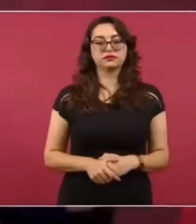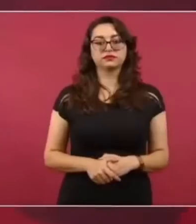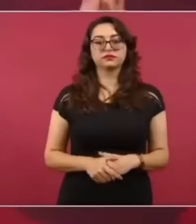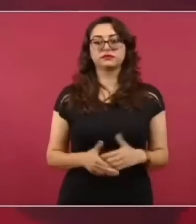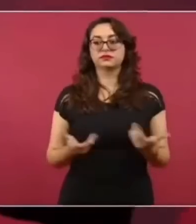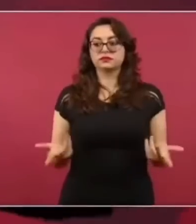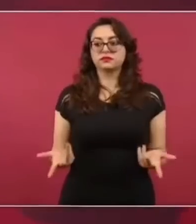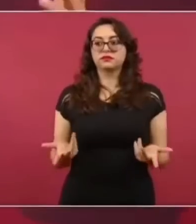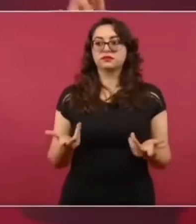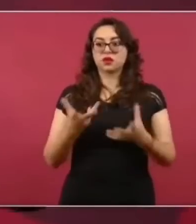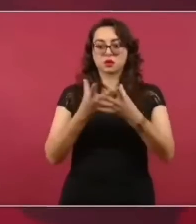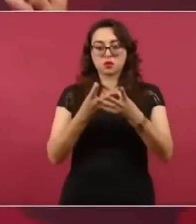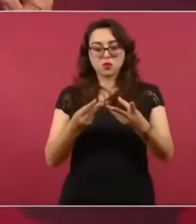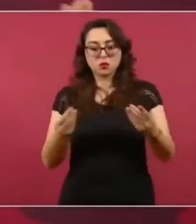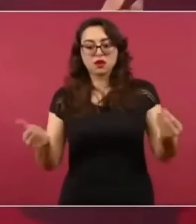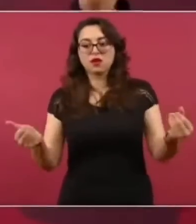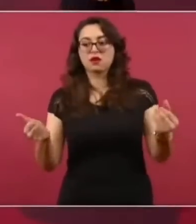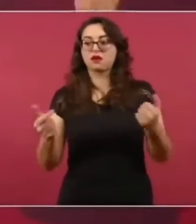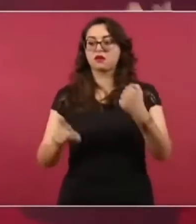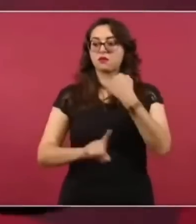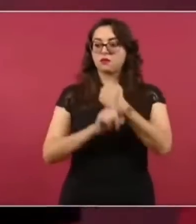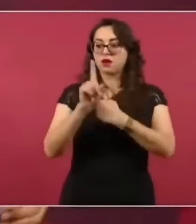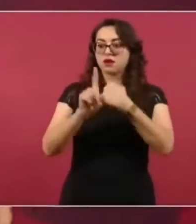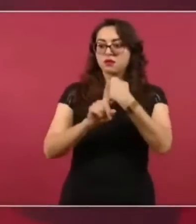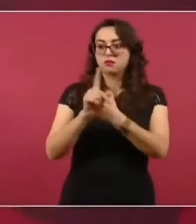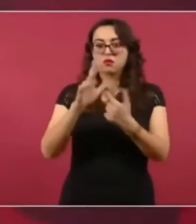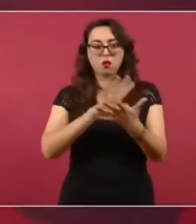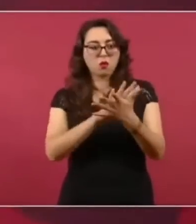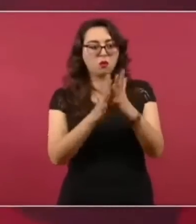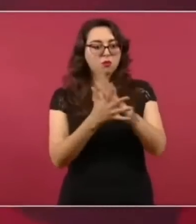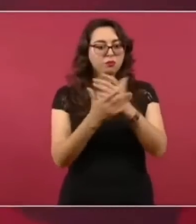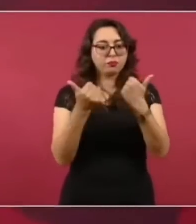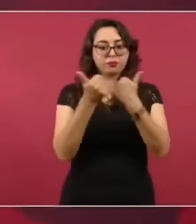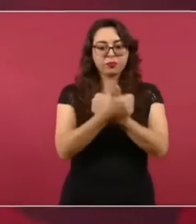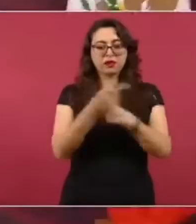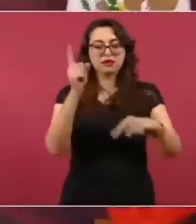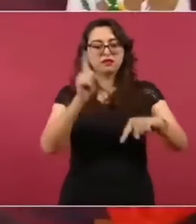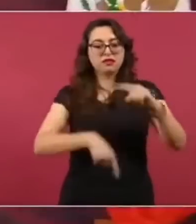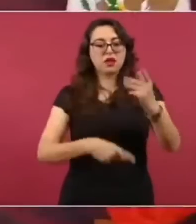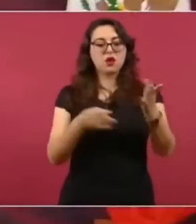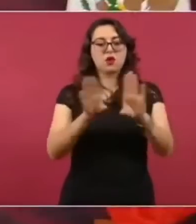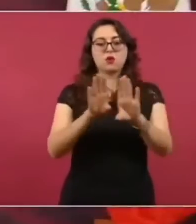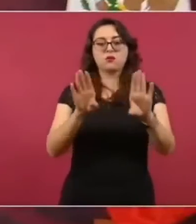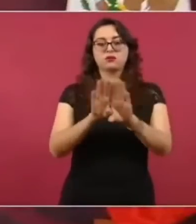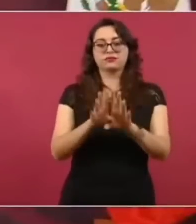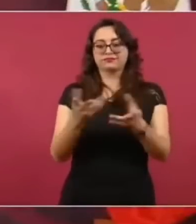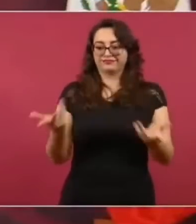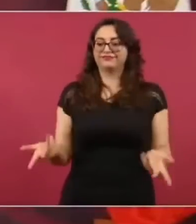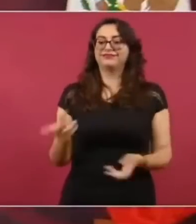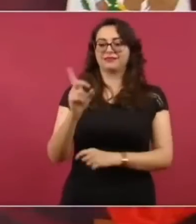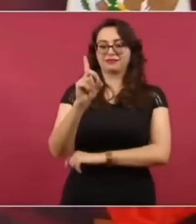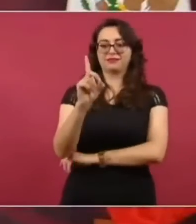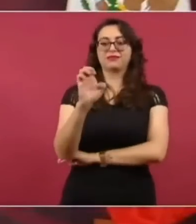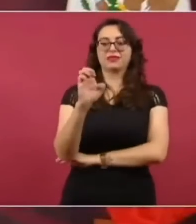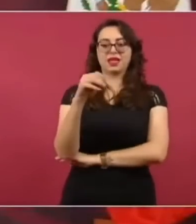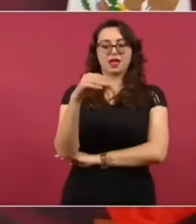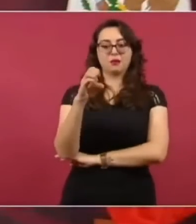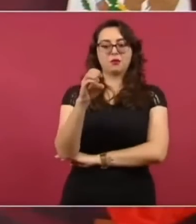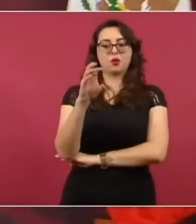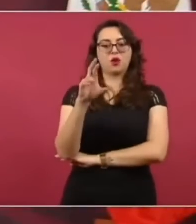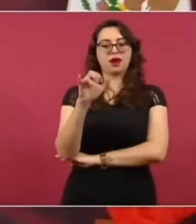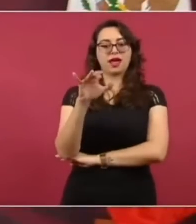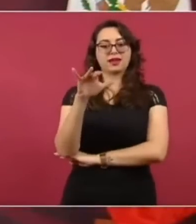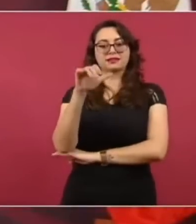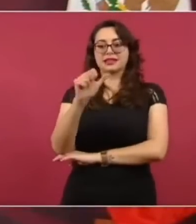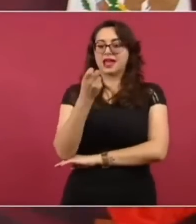Se elija, es el pueblo el que decida.